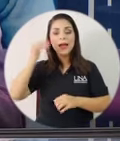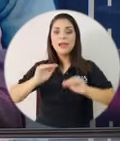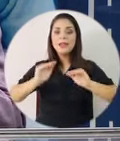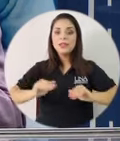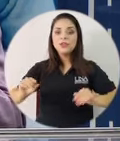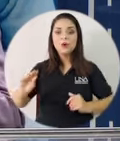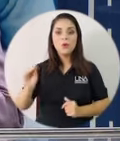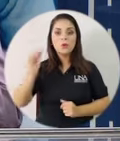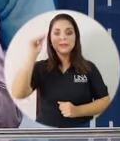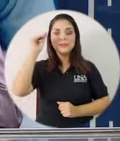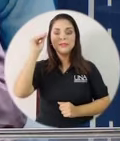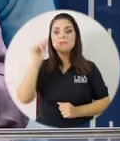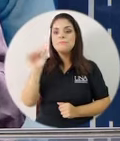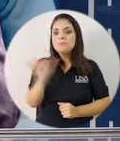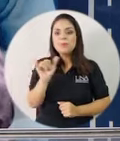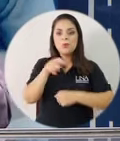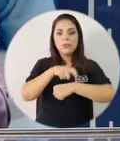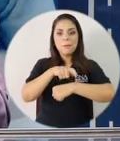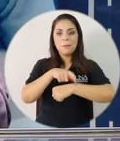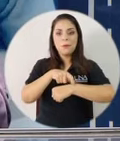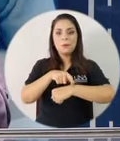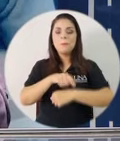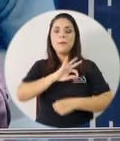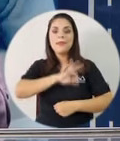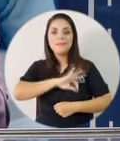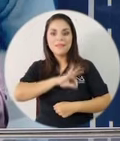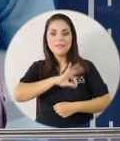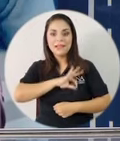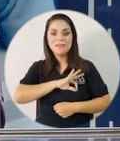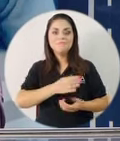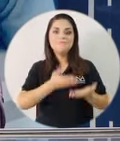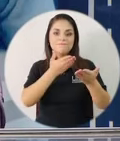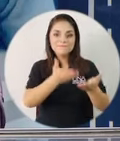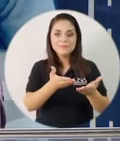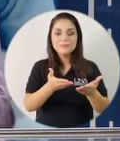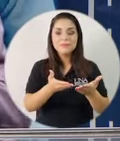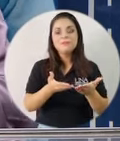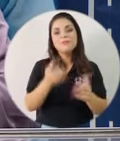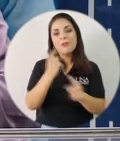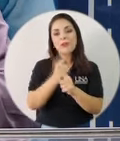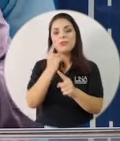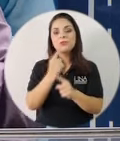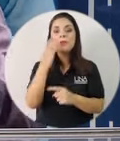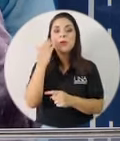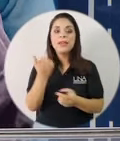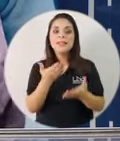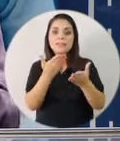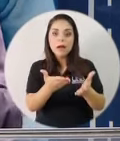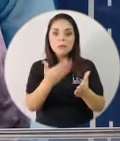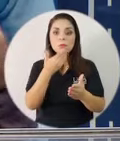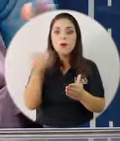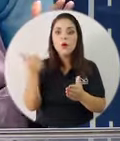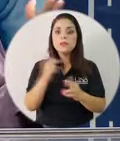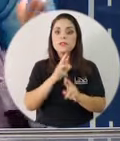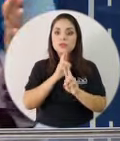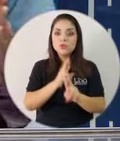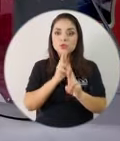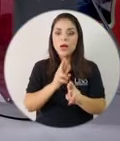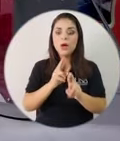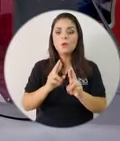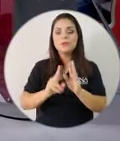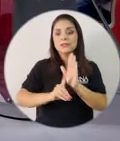y adolescencia, es al mismo tiempo agente generador y también beneficiario. Exacto. Porque si nosotros logramos mejores resultados en el